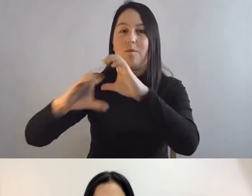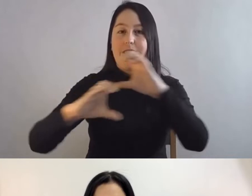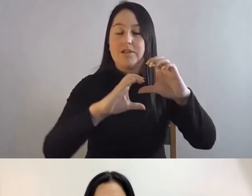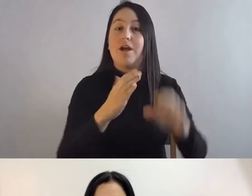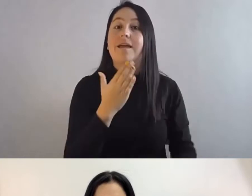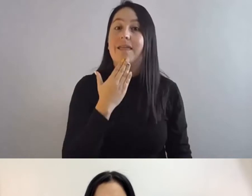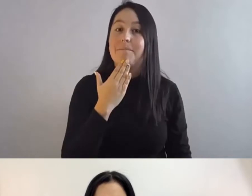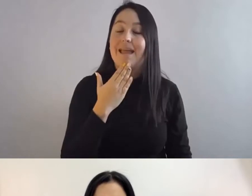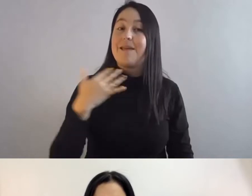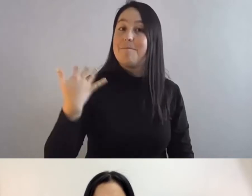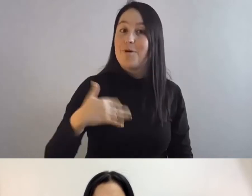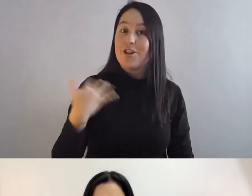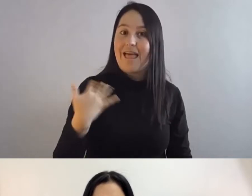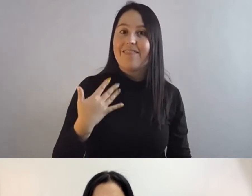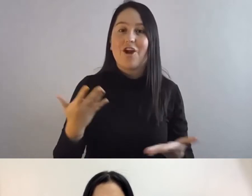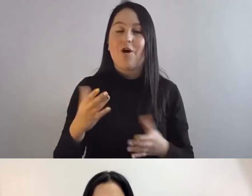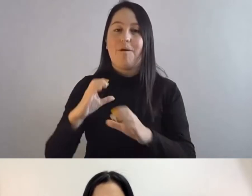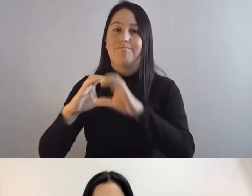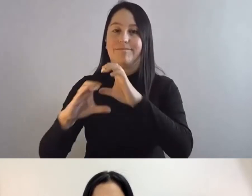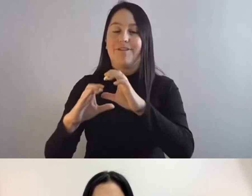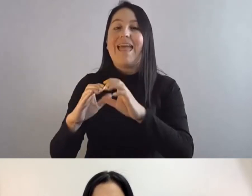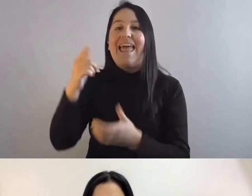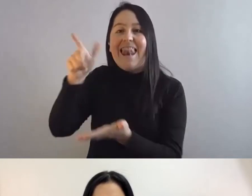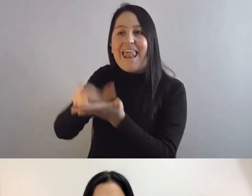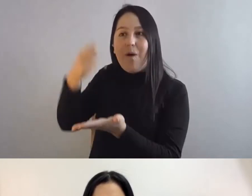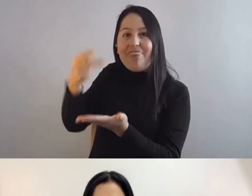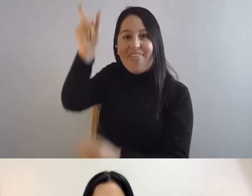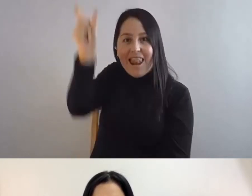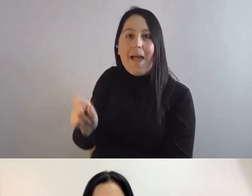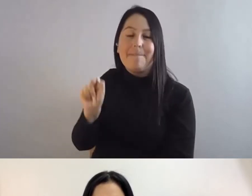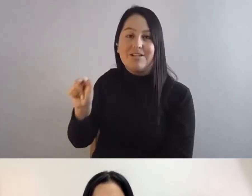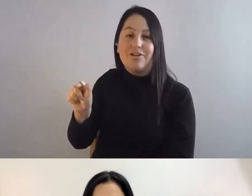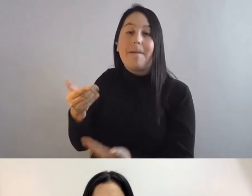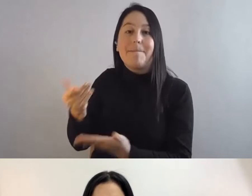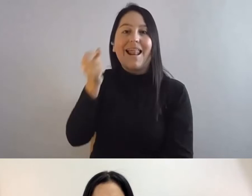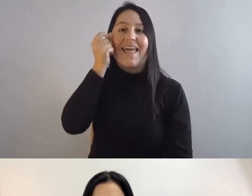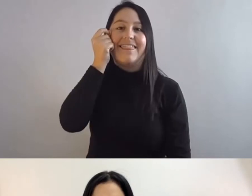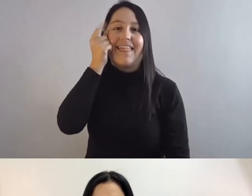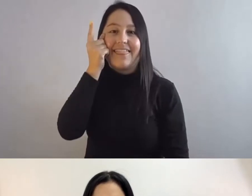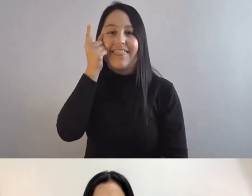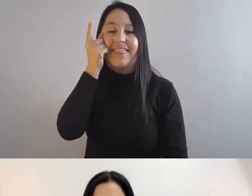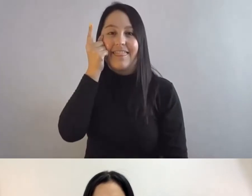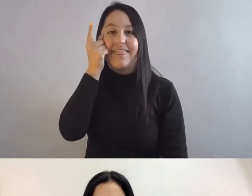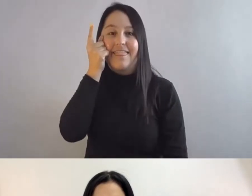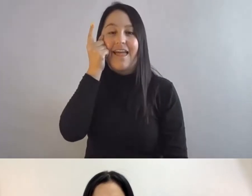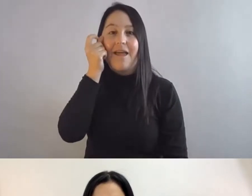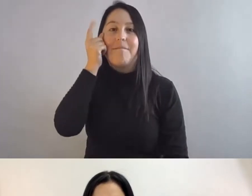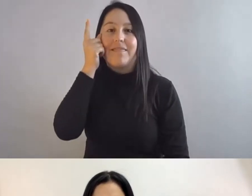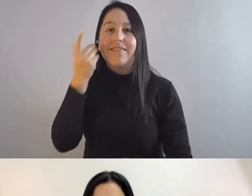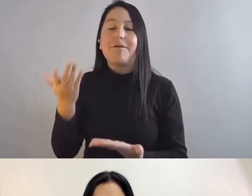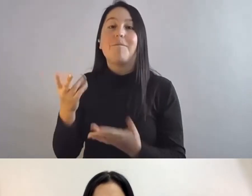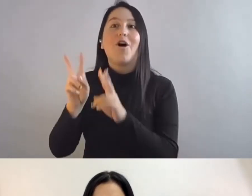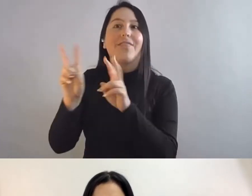comunicar en el idioma de la persona, ¿cierto?, para poder comprender elementos más sensibles, si se